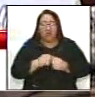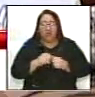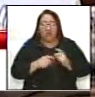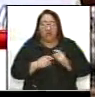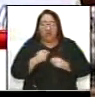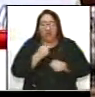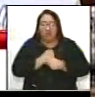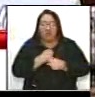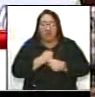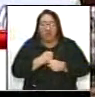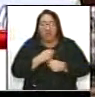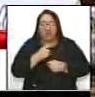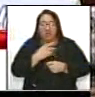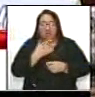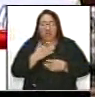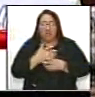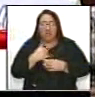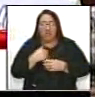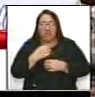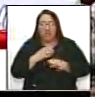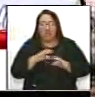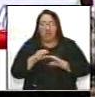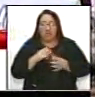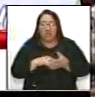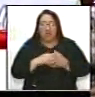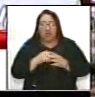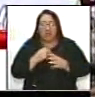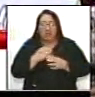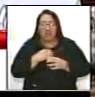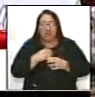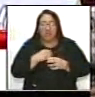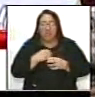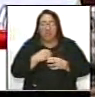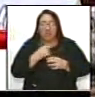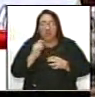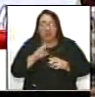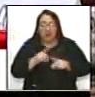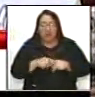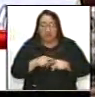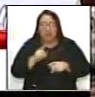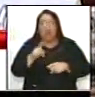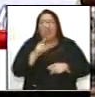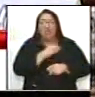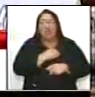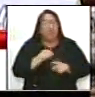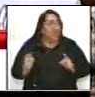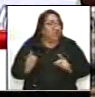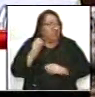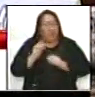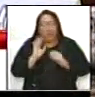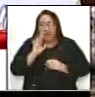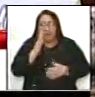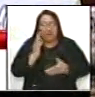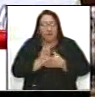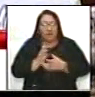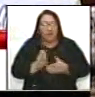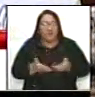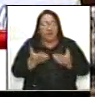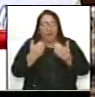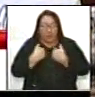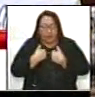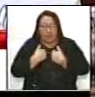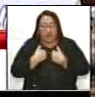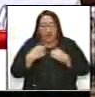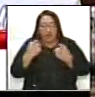el Ejecutivo. Este es un problema que ha tenido que ser resuelto por el Ejecutivo. El Ejecutivo no resuelve sus problemas, sino los mandan aquí